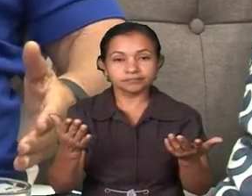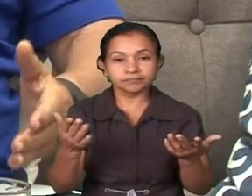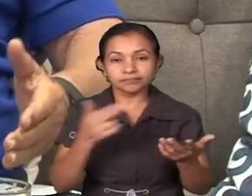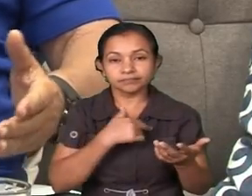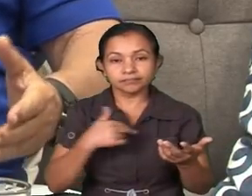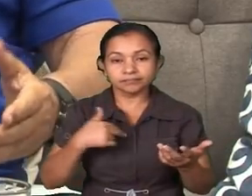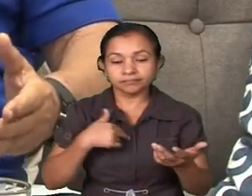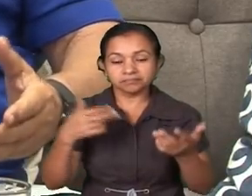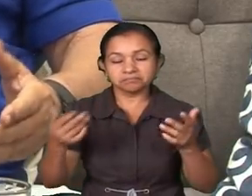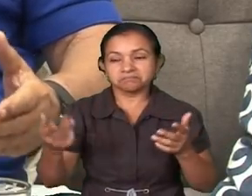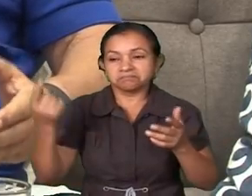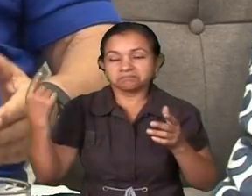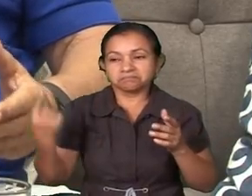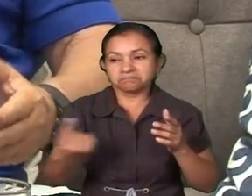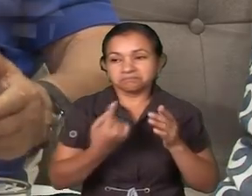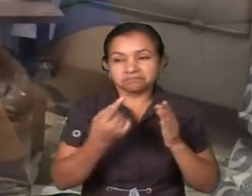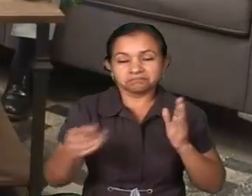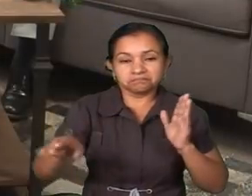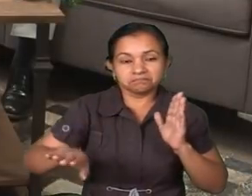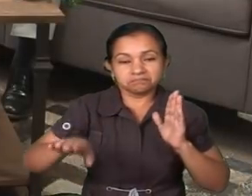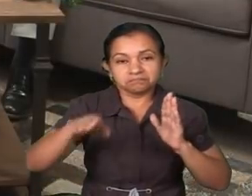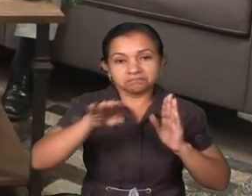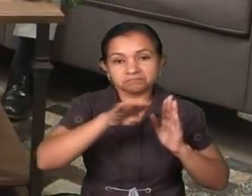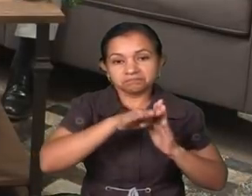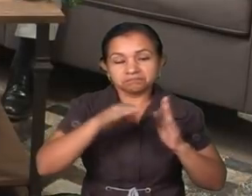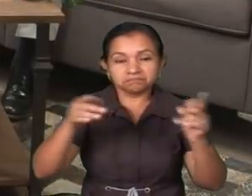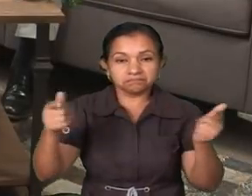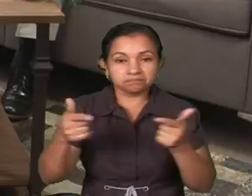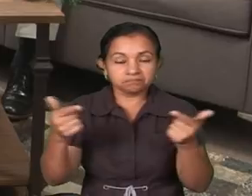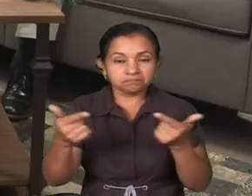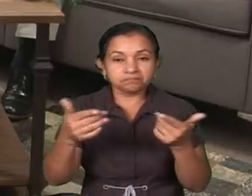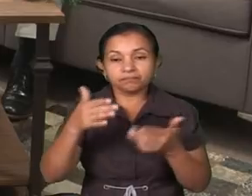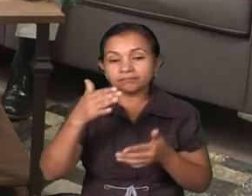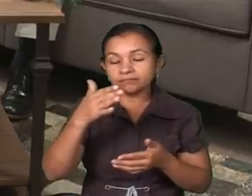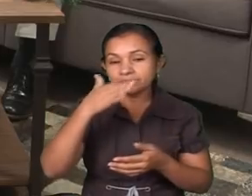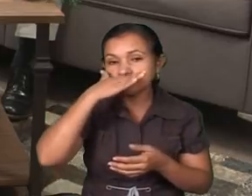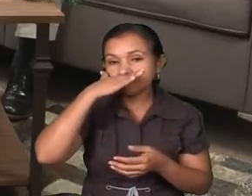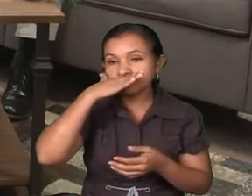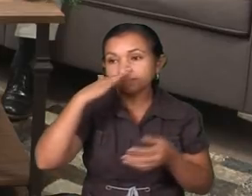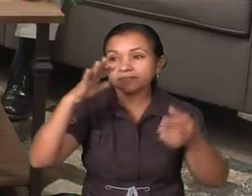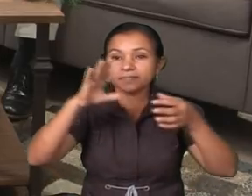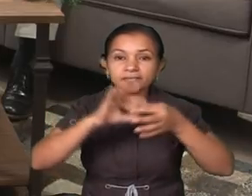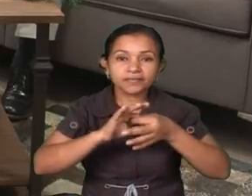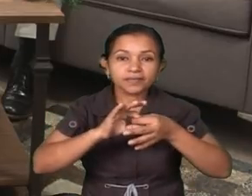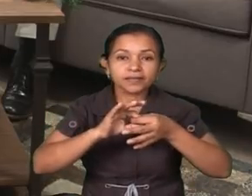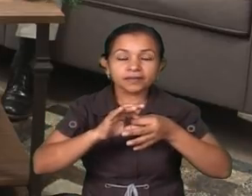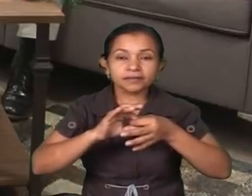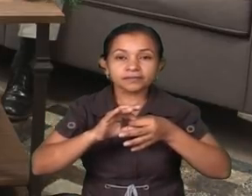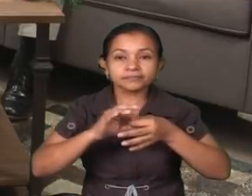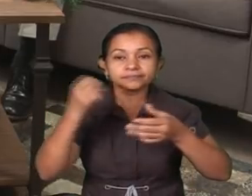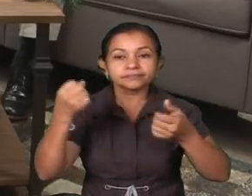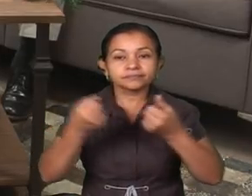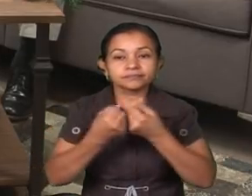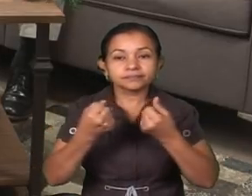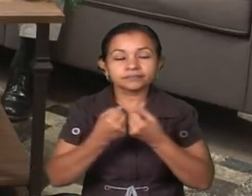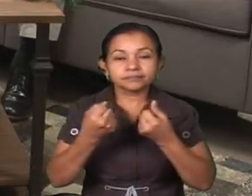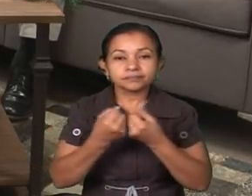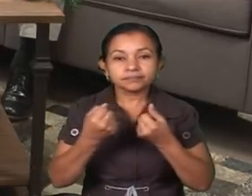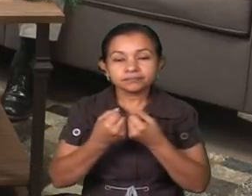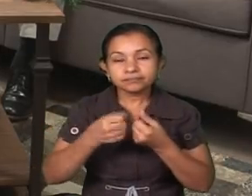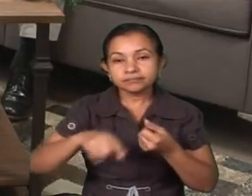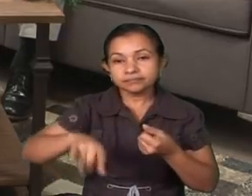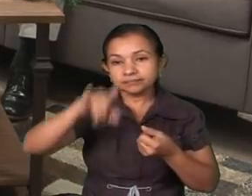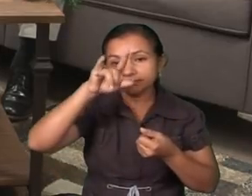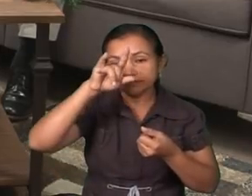a la montaña. Oh, se hizo guerrillero. Se hizo guerrillero, se metió al frente y se vino a la montaña a pelear contra